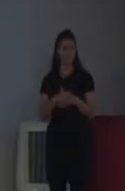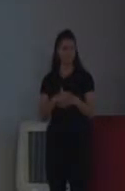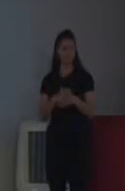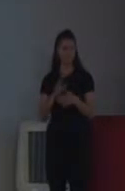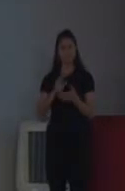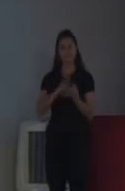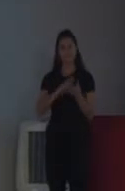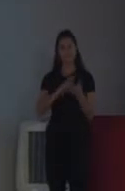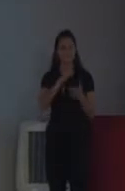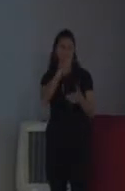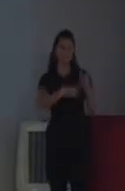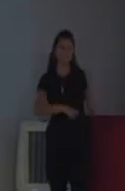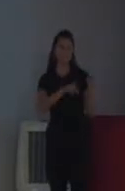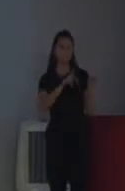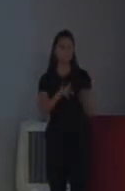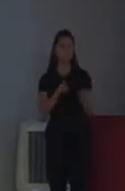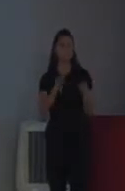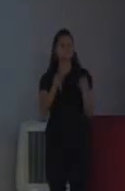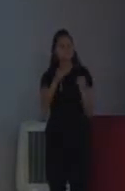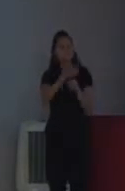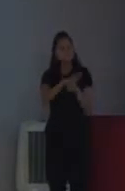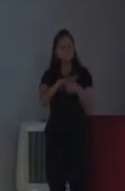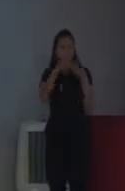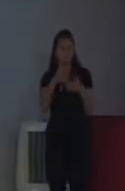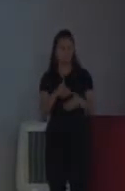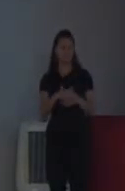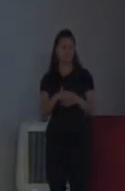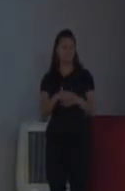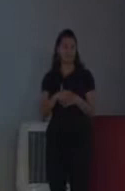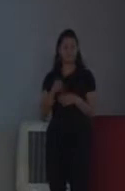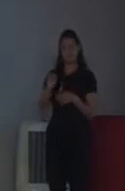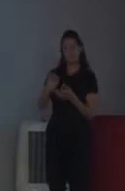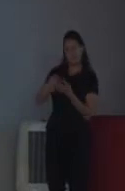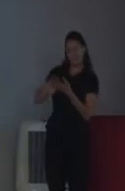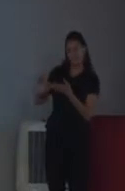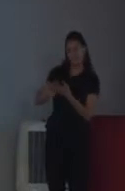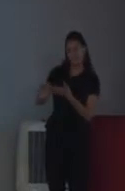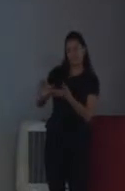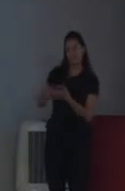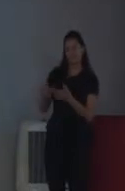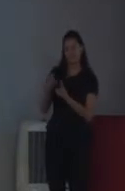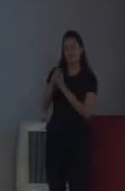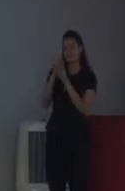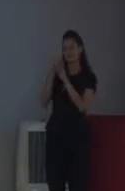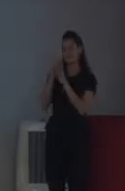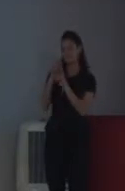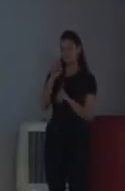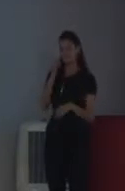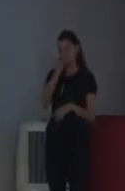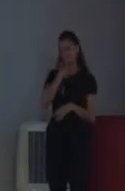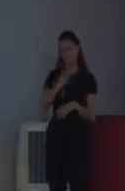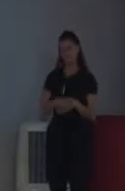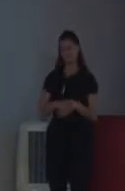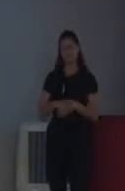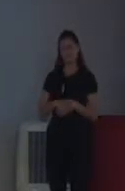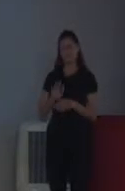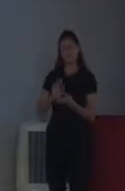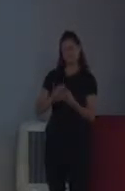o las personas con discapacidad. Sí, señora, tienes toda la razón, excúsenme.